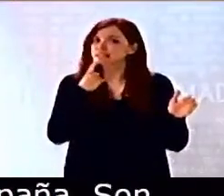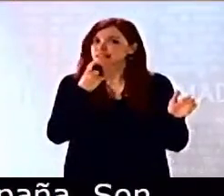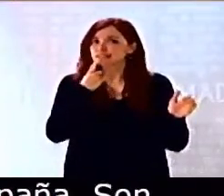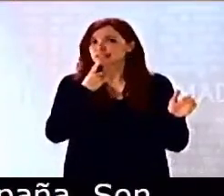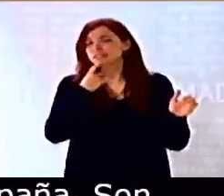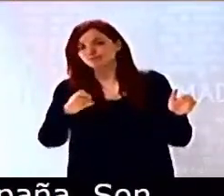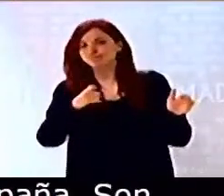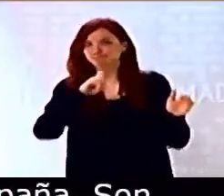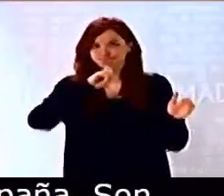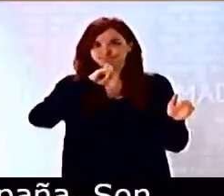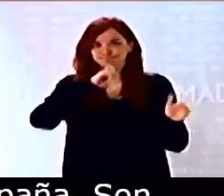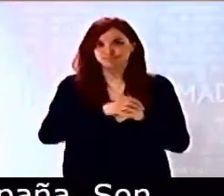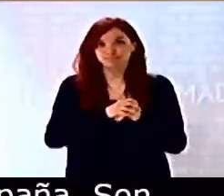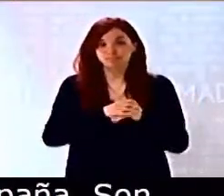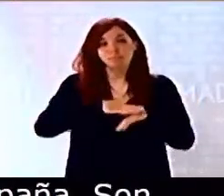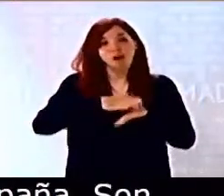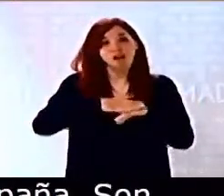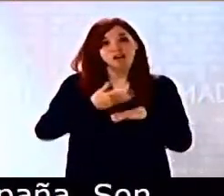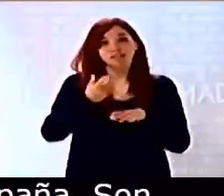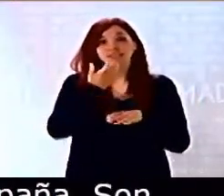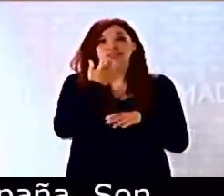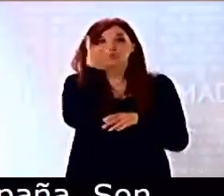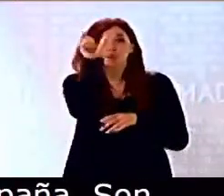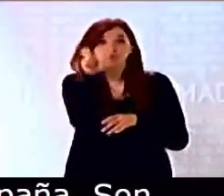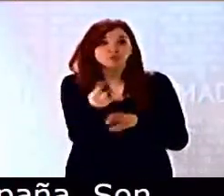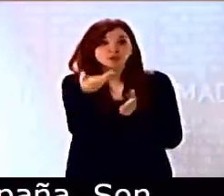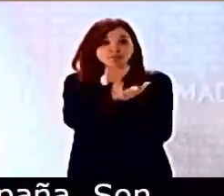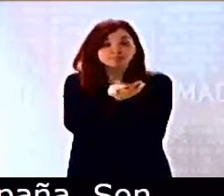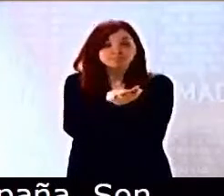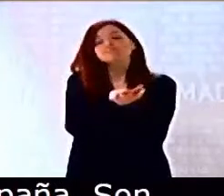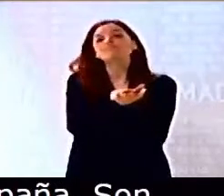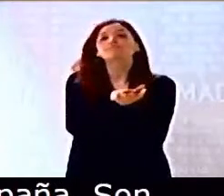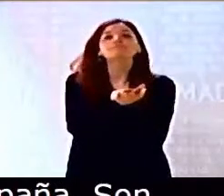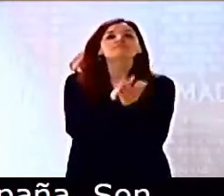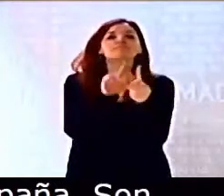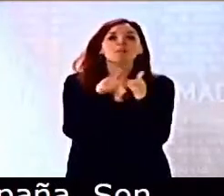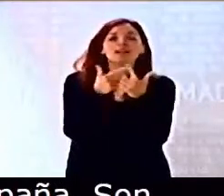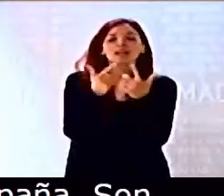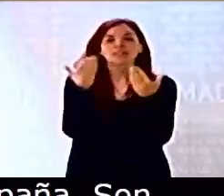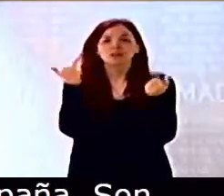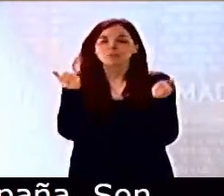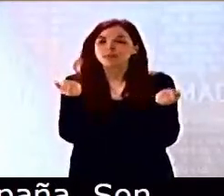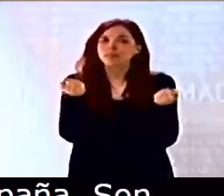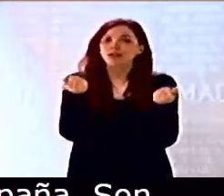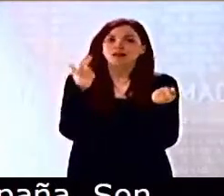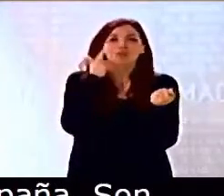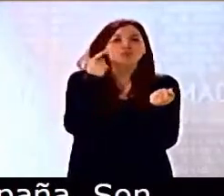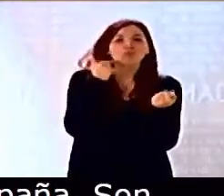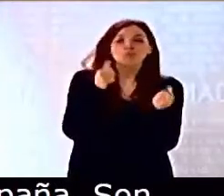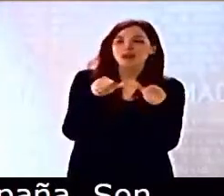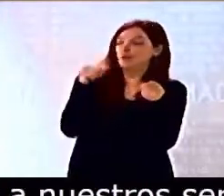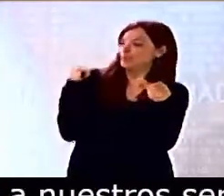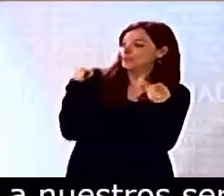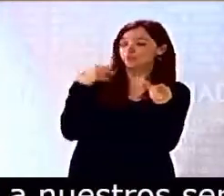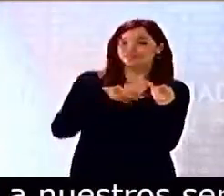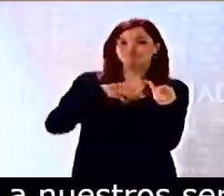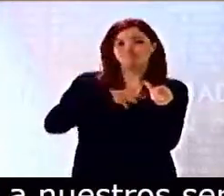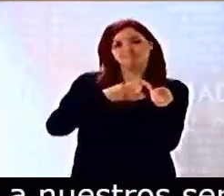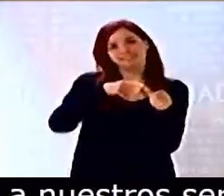para despedir a nuestros seres queridos como nos gustaría o como estamos habituados a